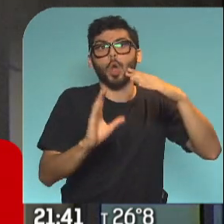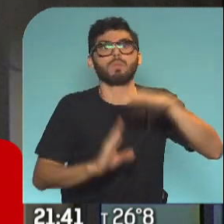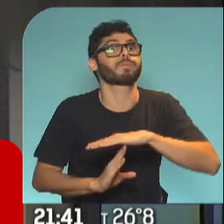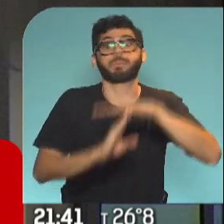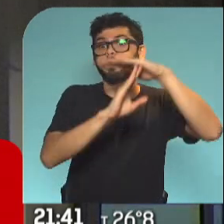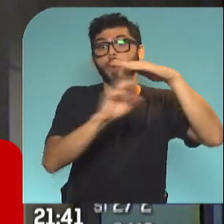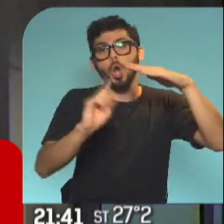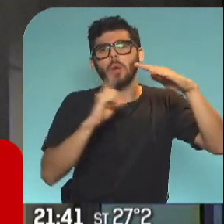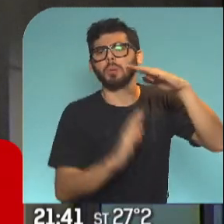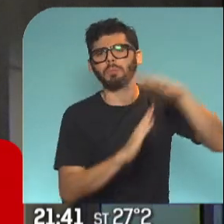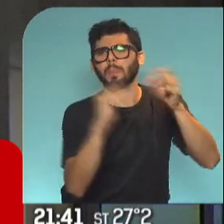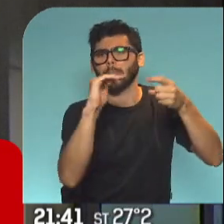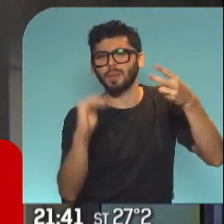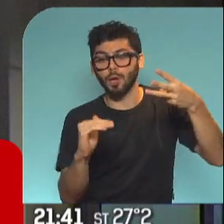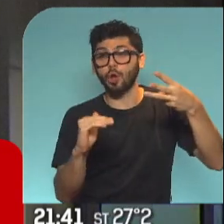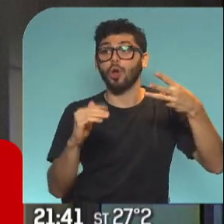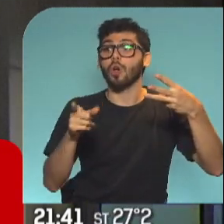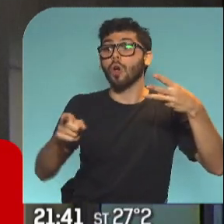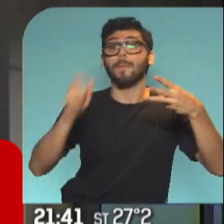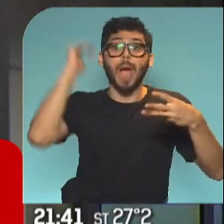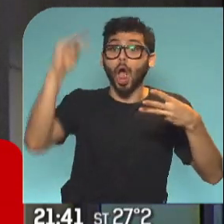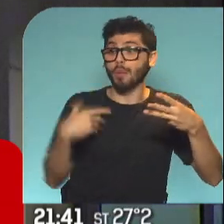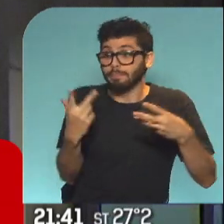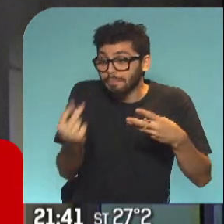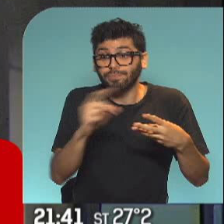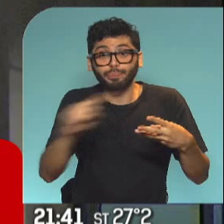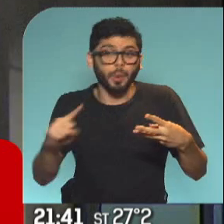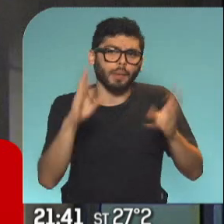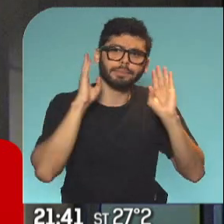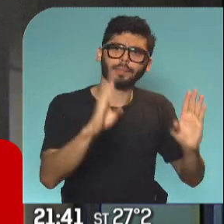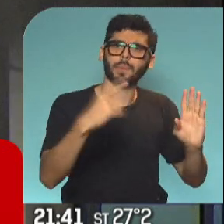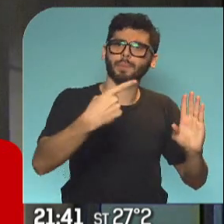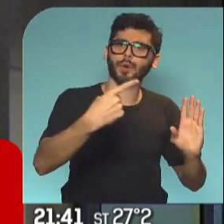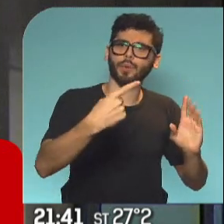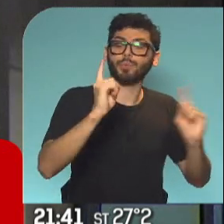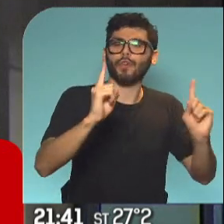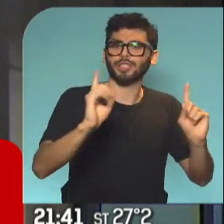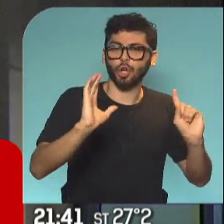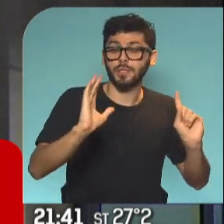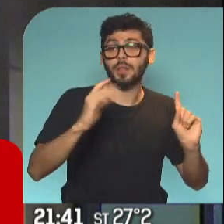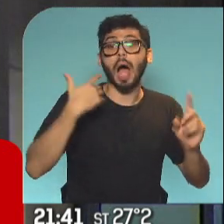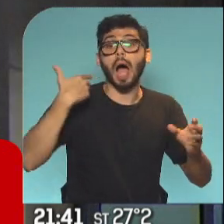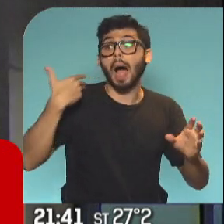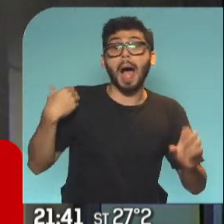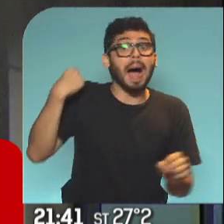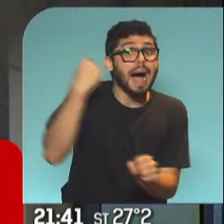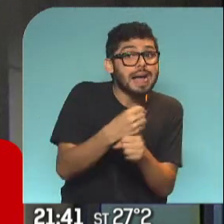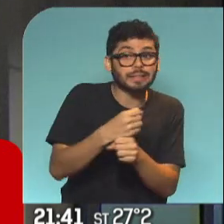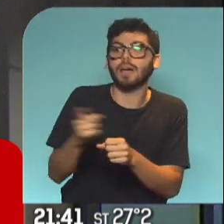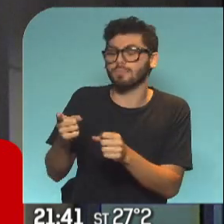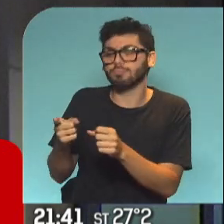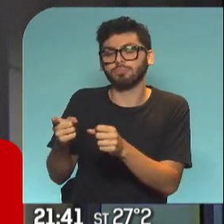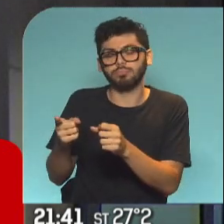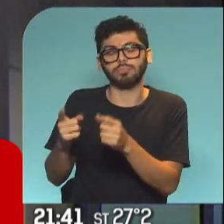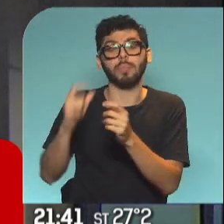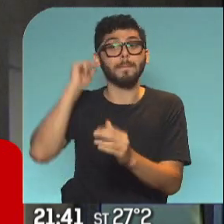paso, se puede agilizar la etapa mientras se busca y se espera la aprobación